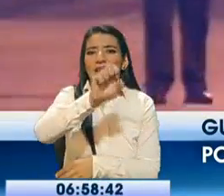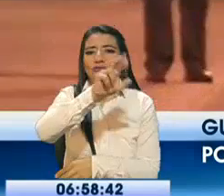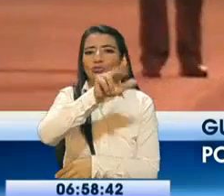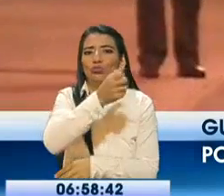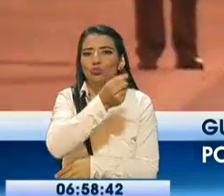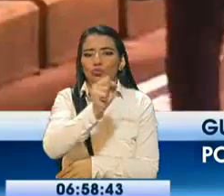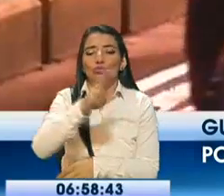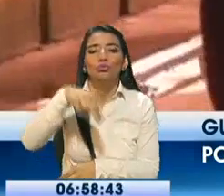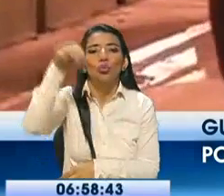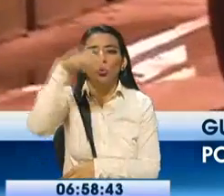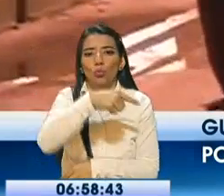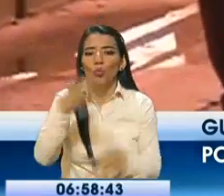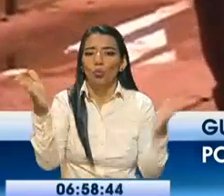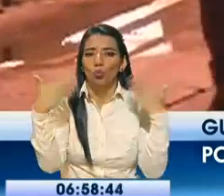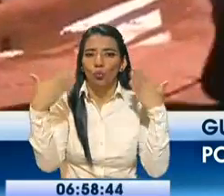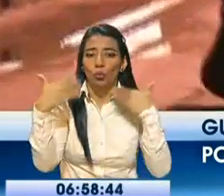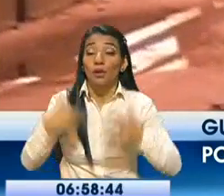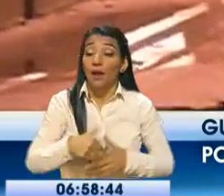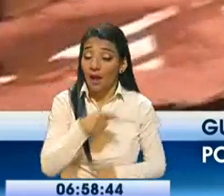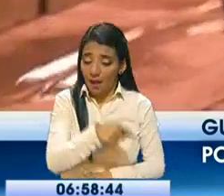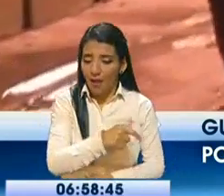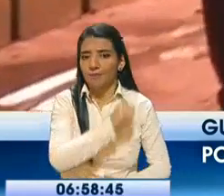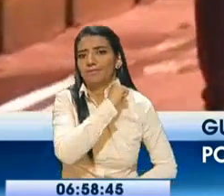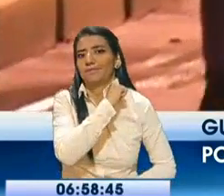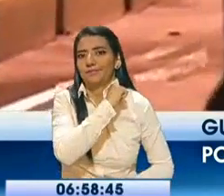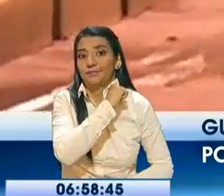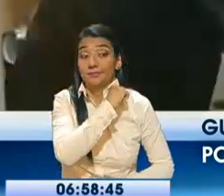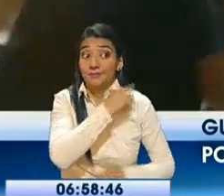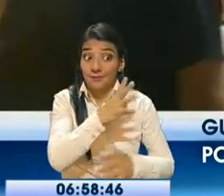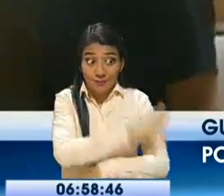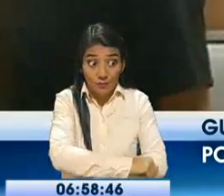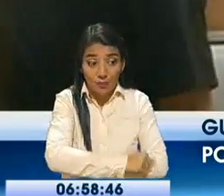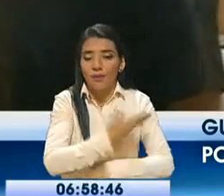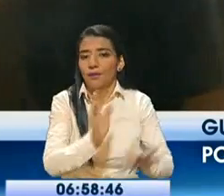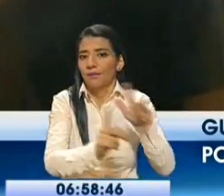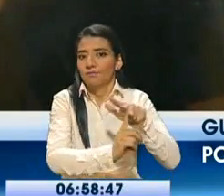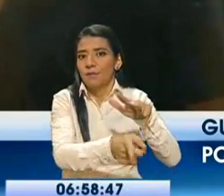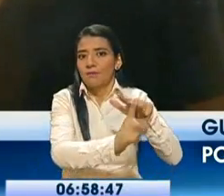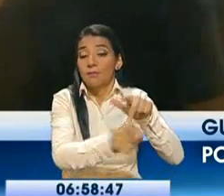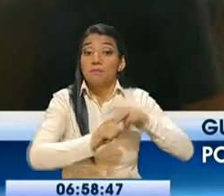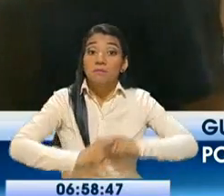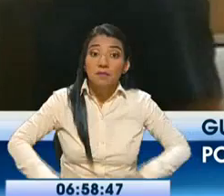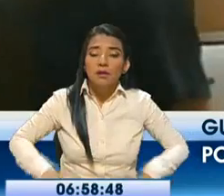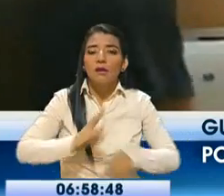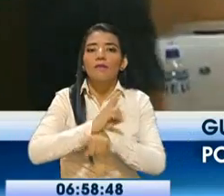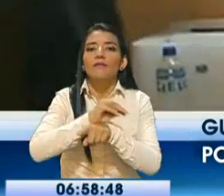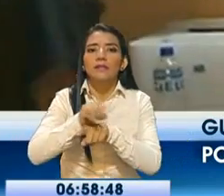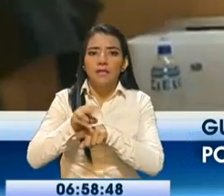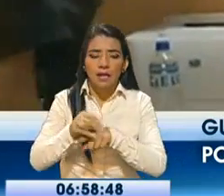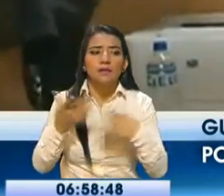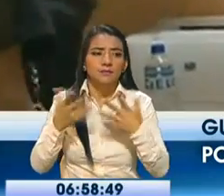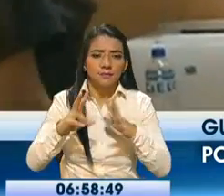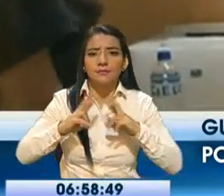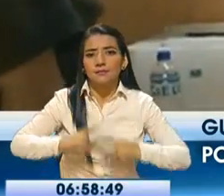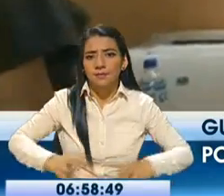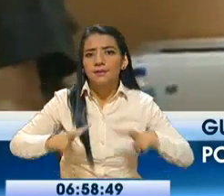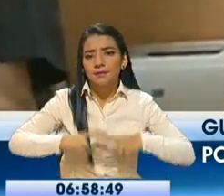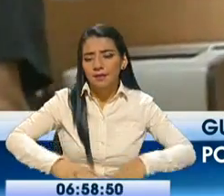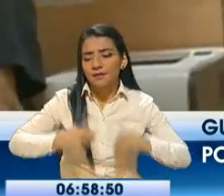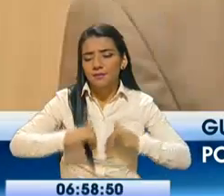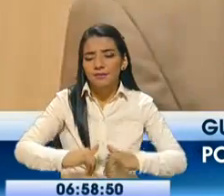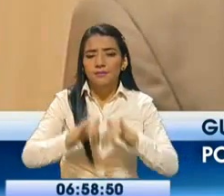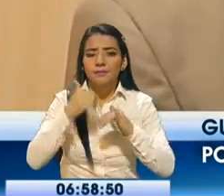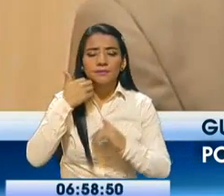norte de la urbe. Los delincuentes lograron huir. Sin embargo, la fiscalía se encuentra investigando el